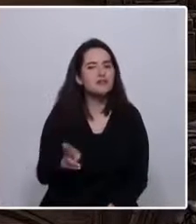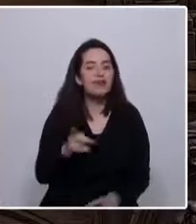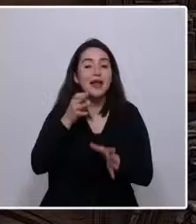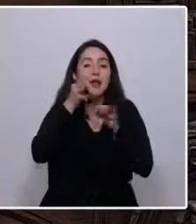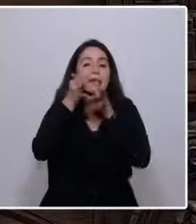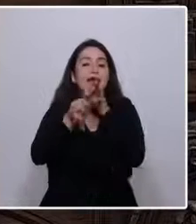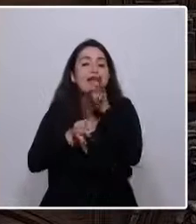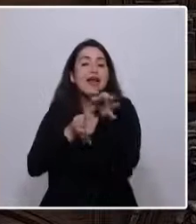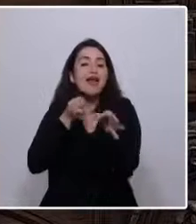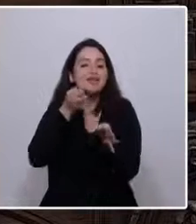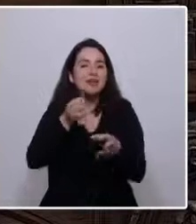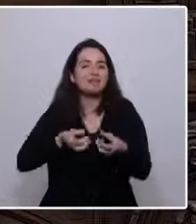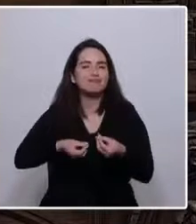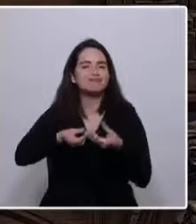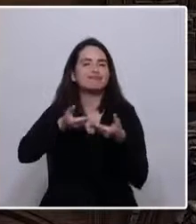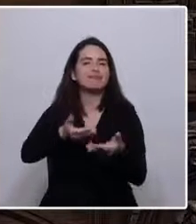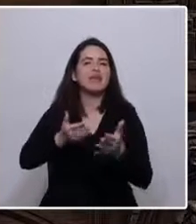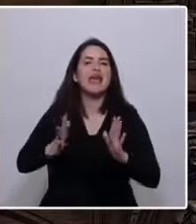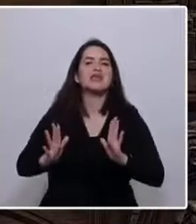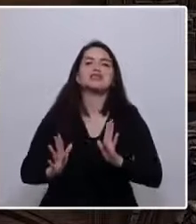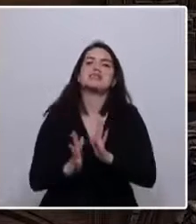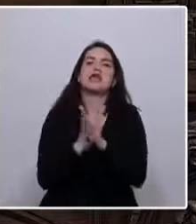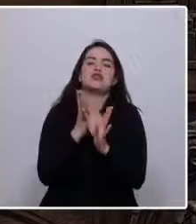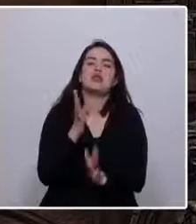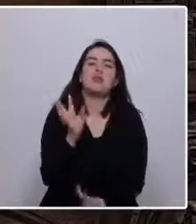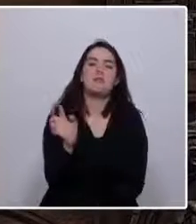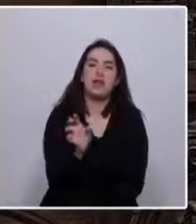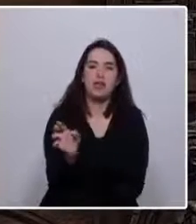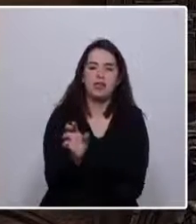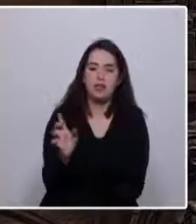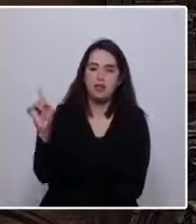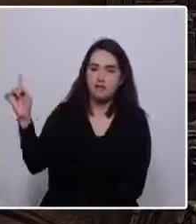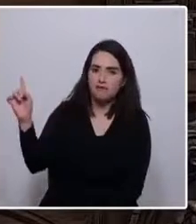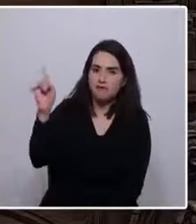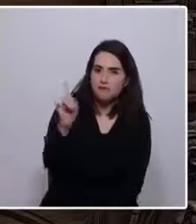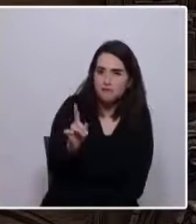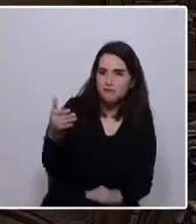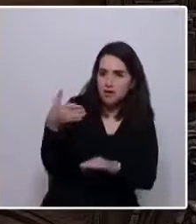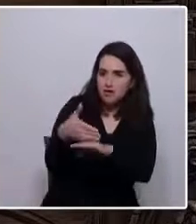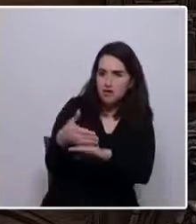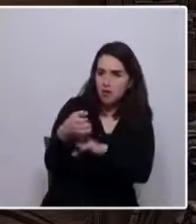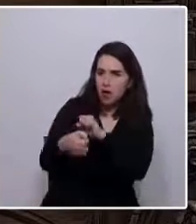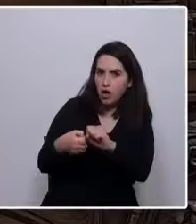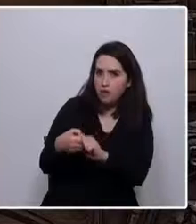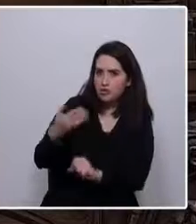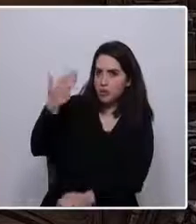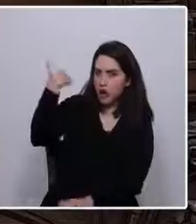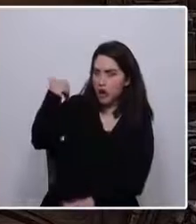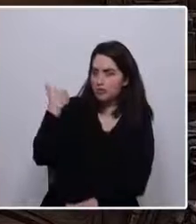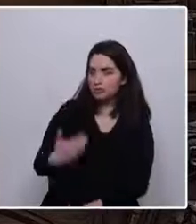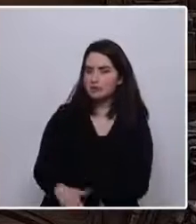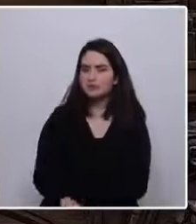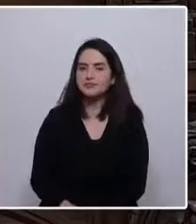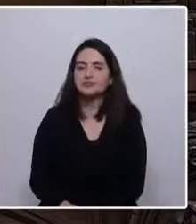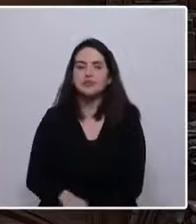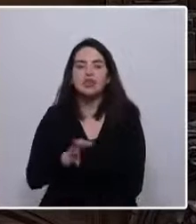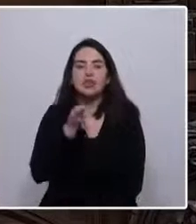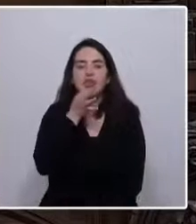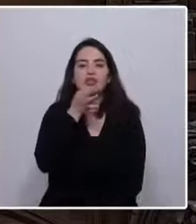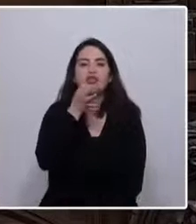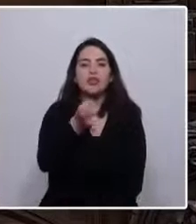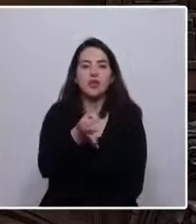por ese santo padre que nos visitó hace algunos años y que nos dijo con